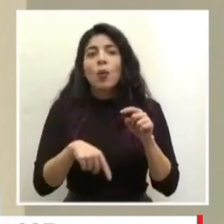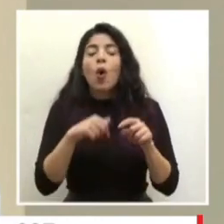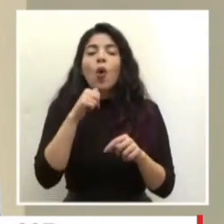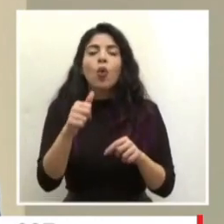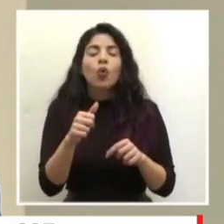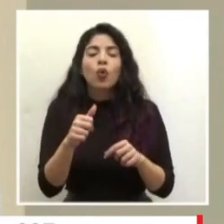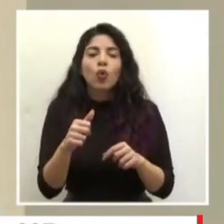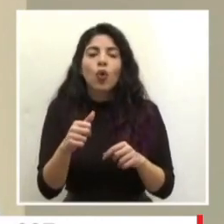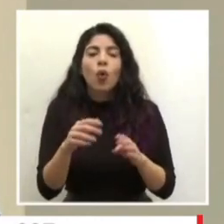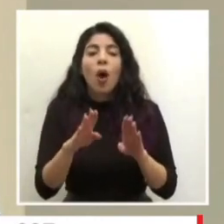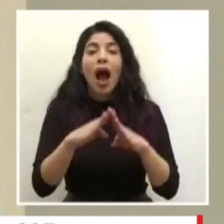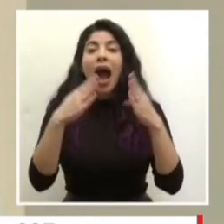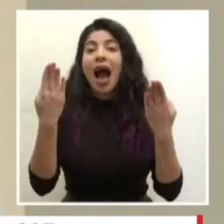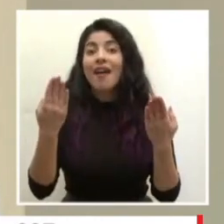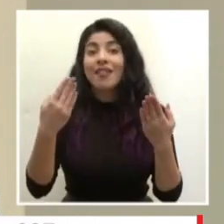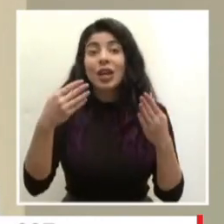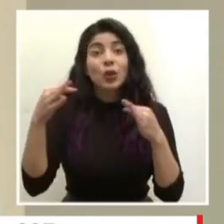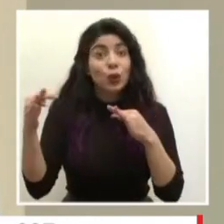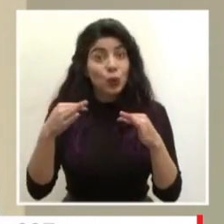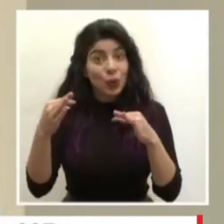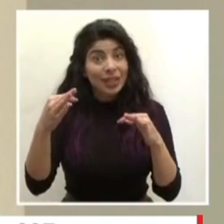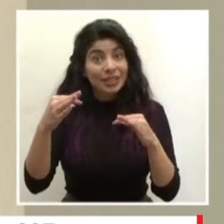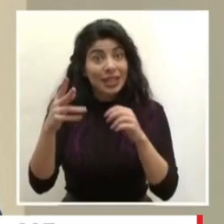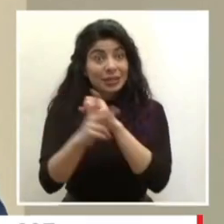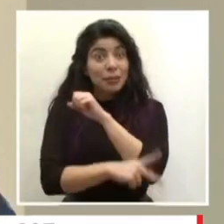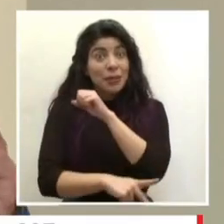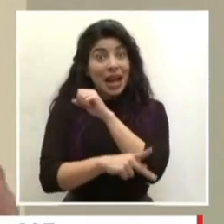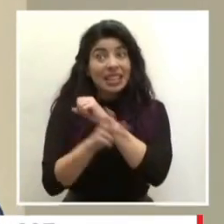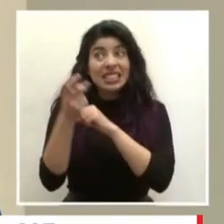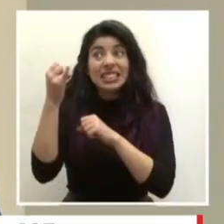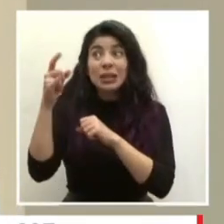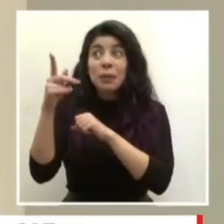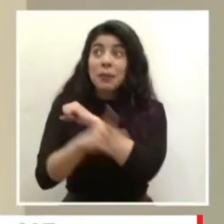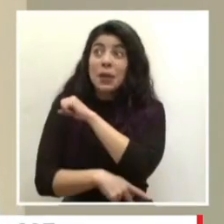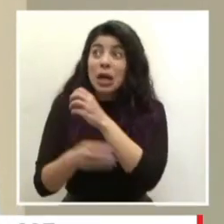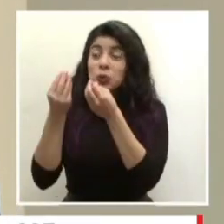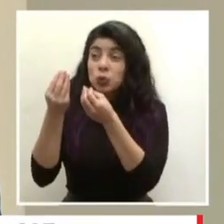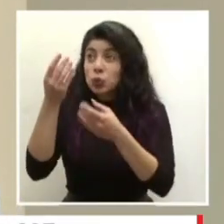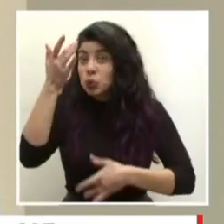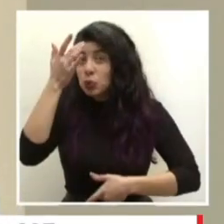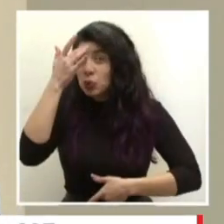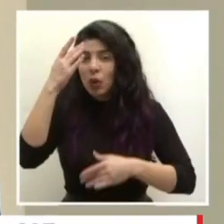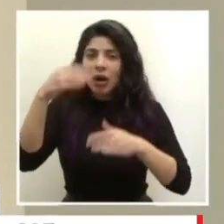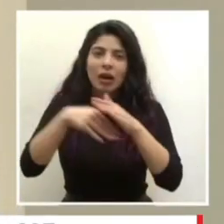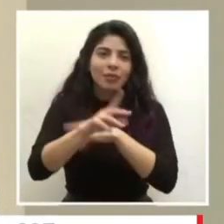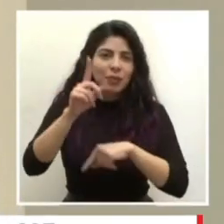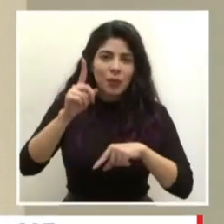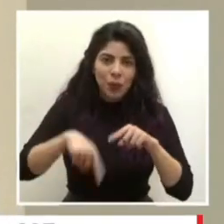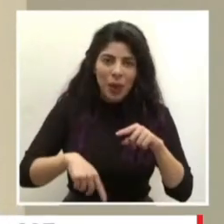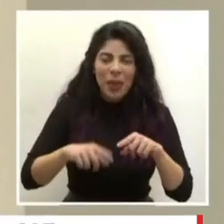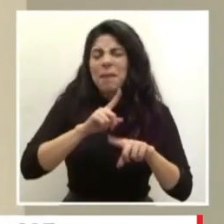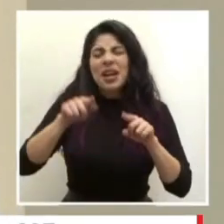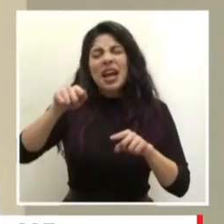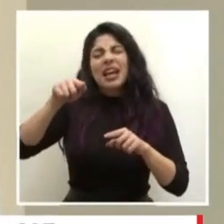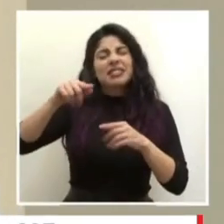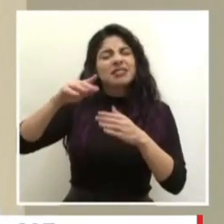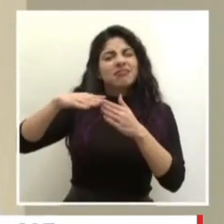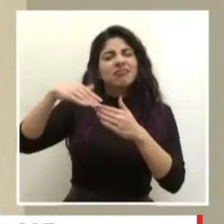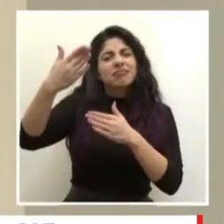estaríamos habilitando el ingreso de turistas de países que tienen una transmisión muy fuerte en ese momento. Pero eso ya hemos